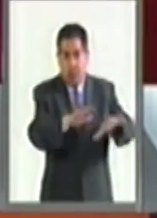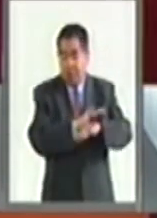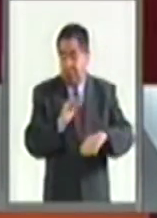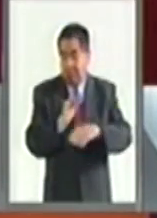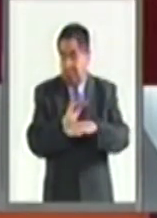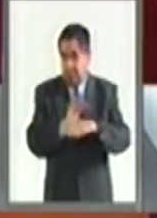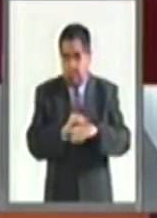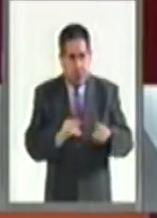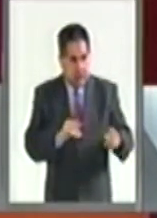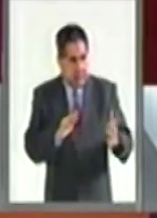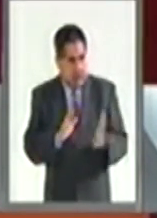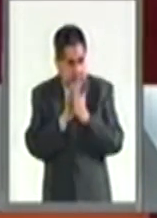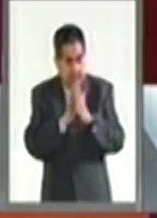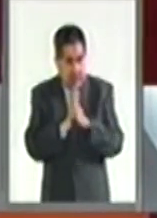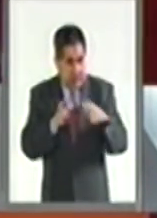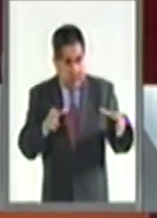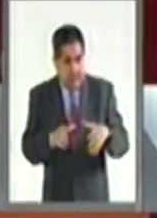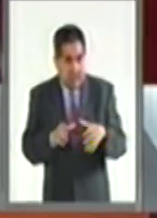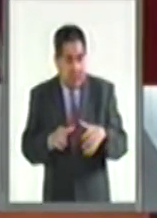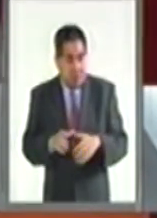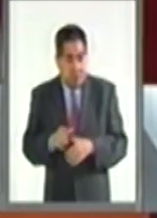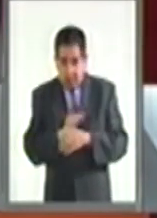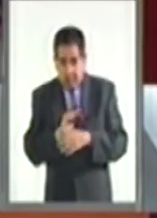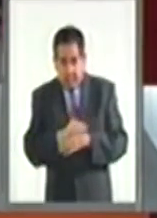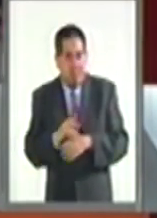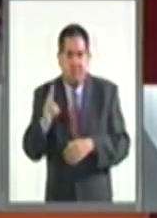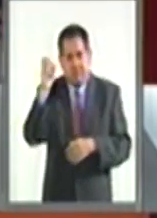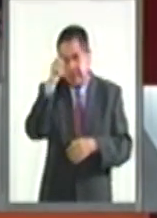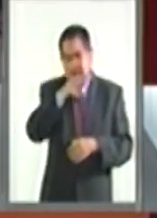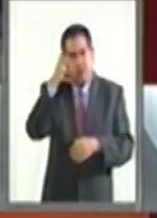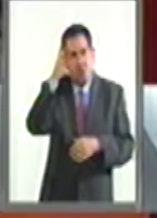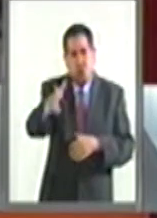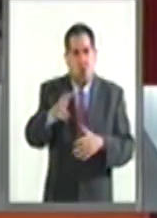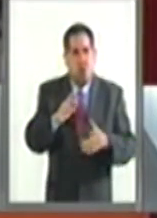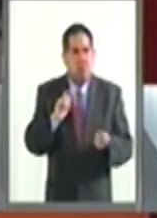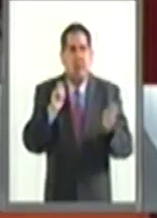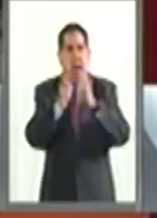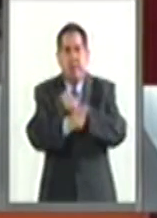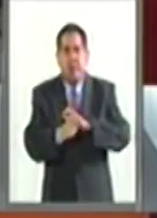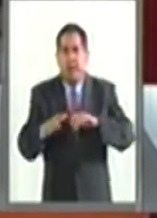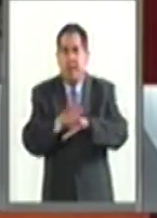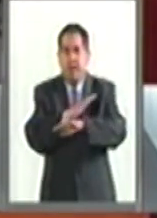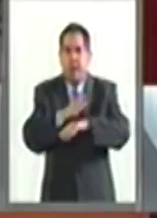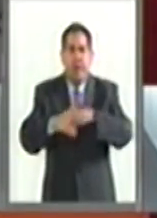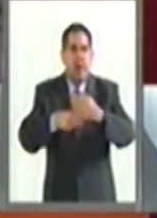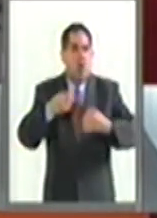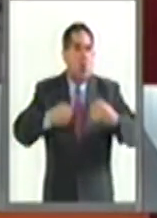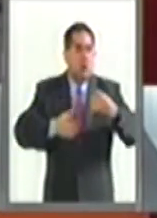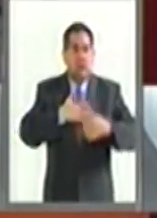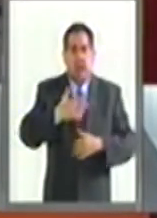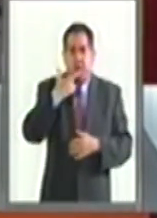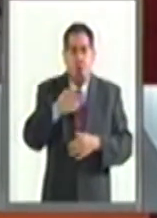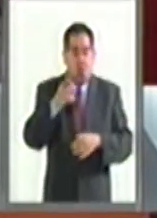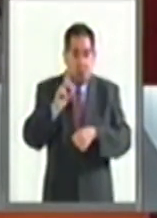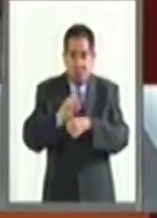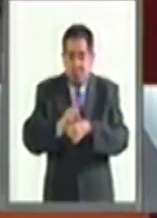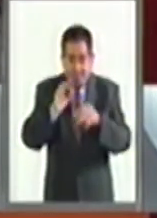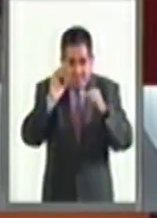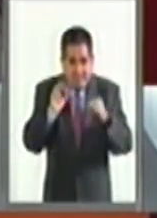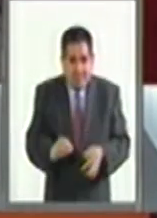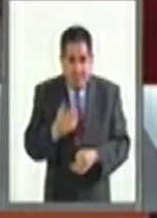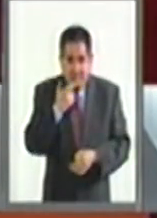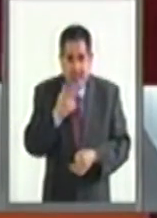población en su rol de ciudadano, difícilmente se podrá transitar hacia una justicia